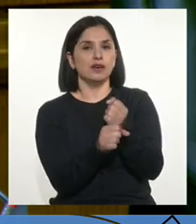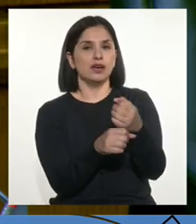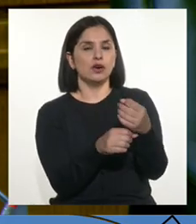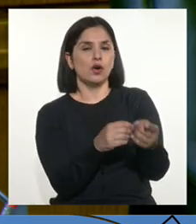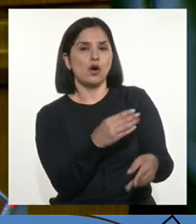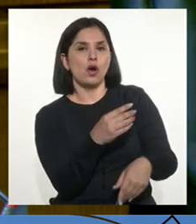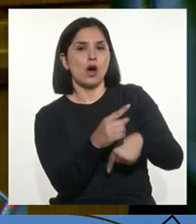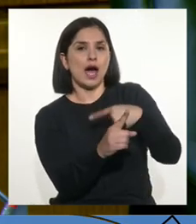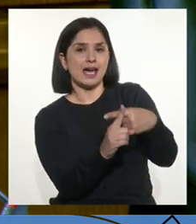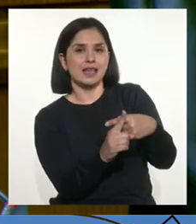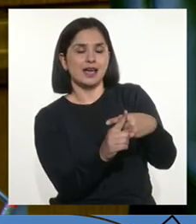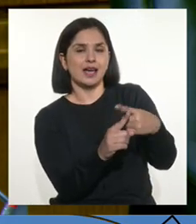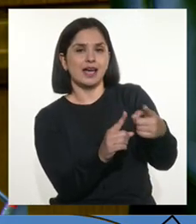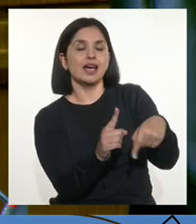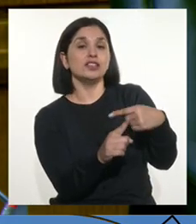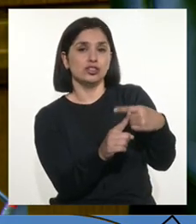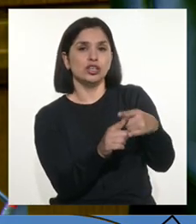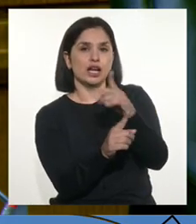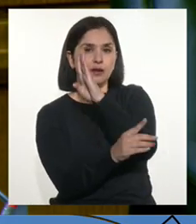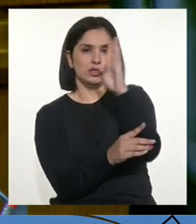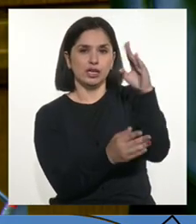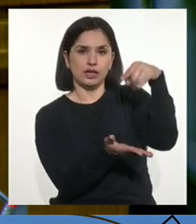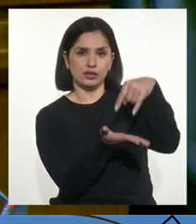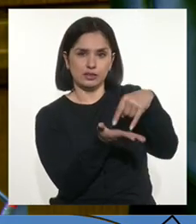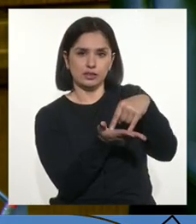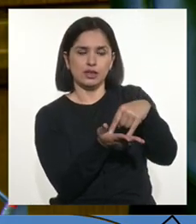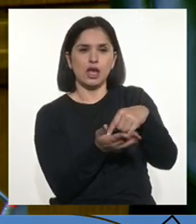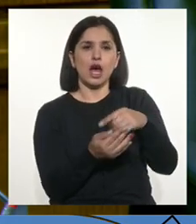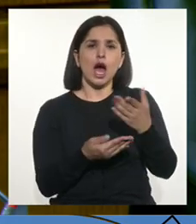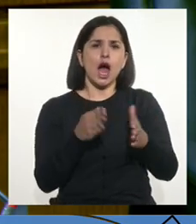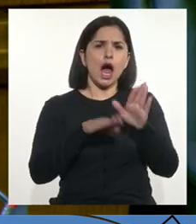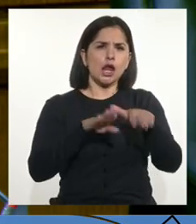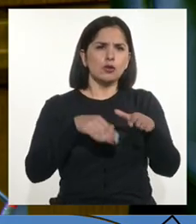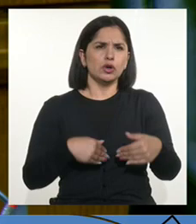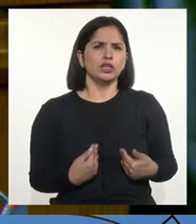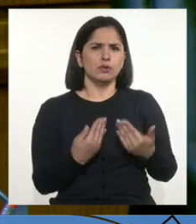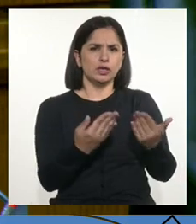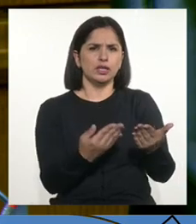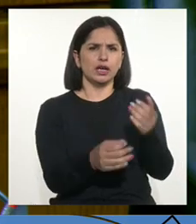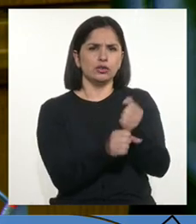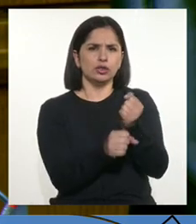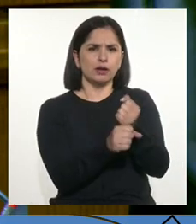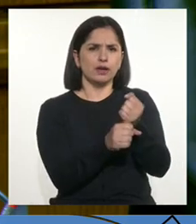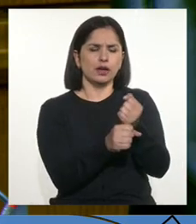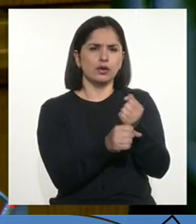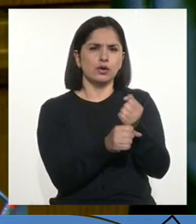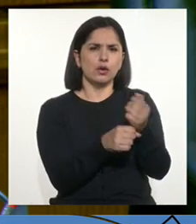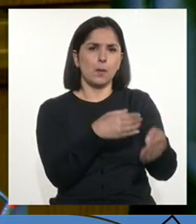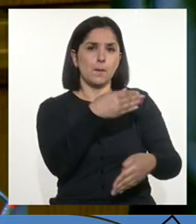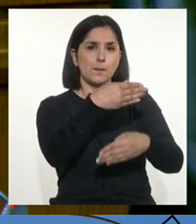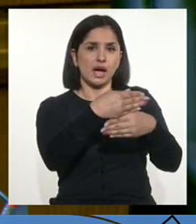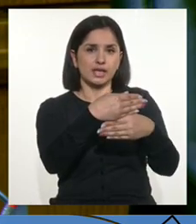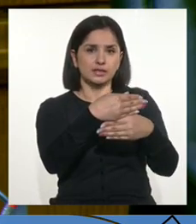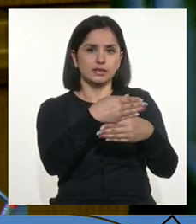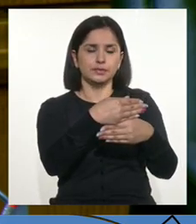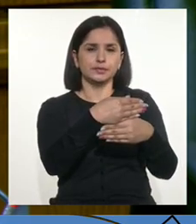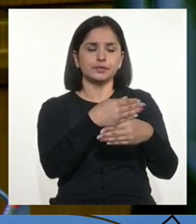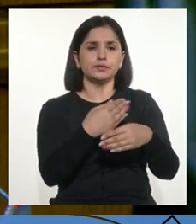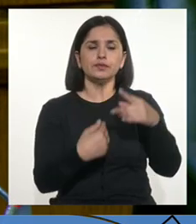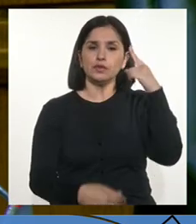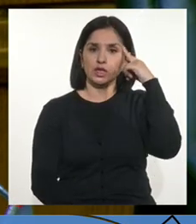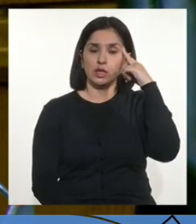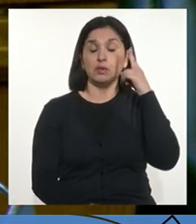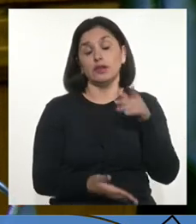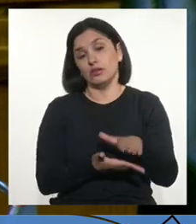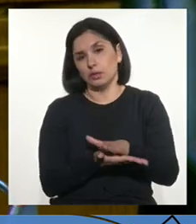nacional creo que quizá con eso estamos perfilando una tarea adicional de la biblioteca del congreso nacional y me parece que